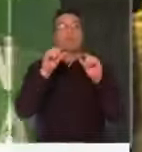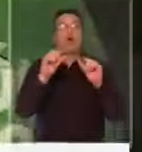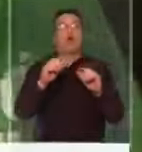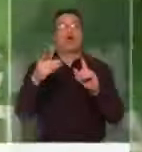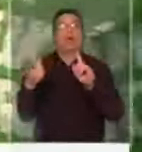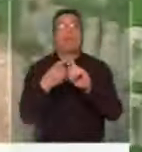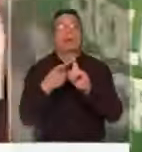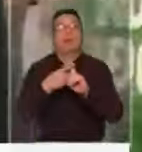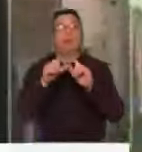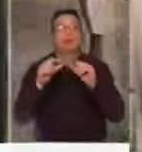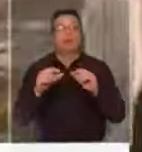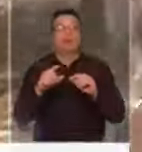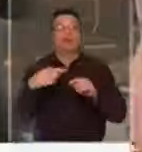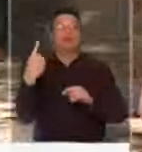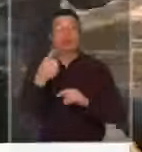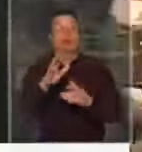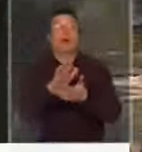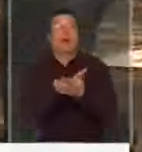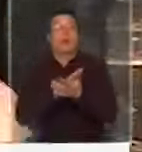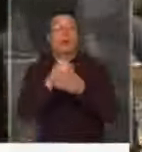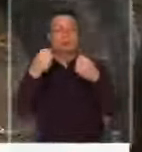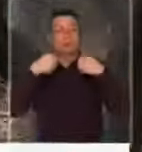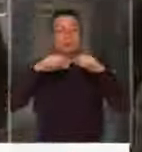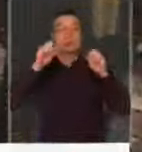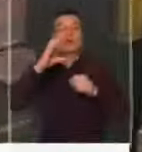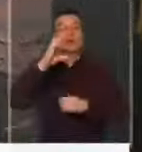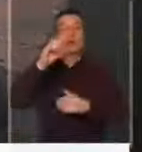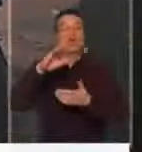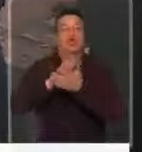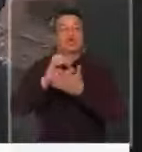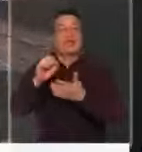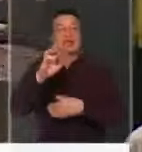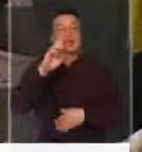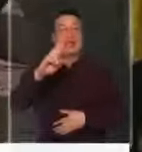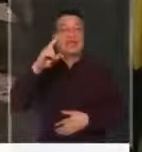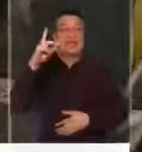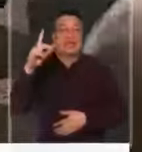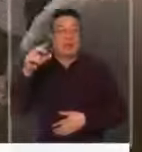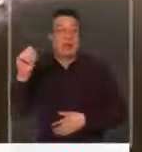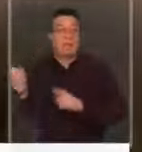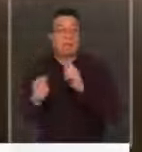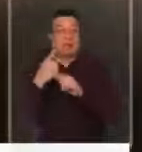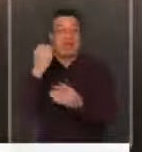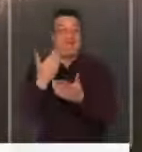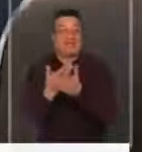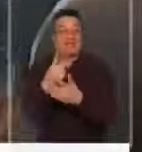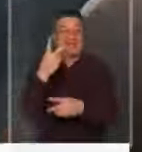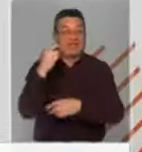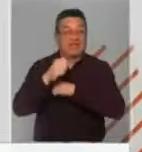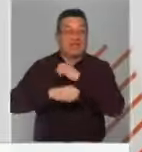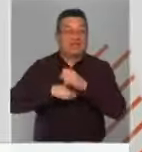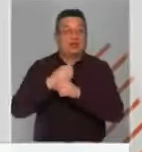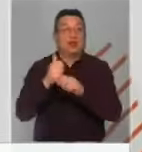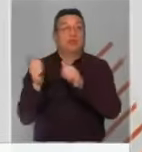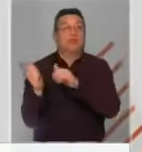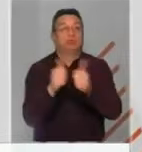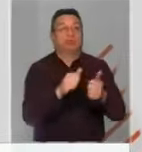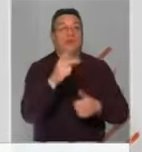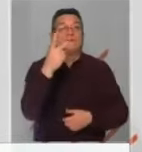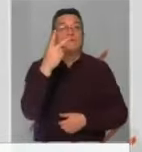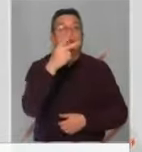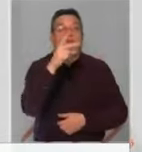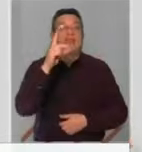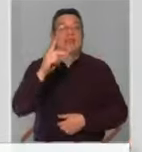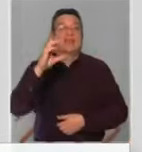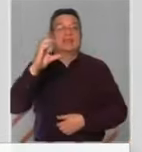En el oficialismo, uno de los ejemplos fue el triunfo de Miguel Concha de Revolución Democrática, que por primera vez en 20 años desplazó a la Democracia Cristiana en